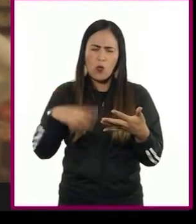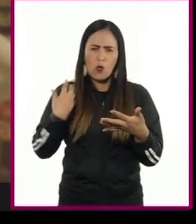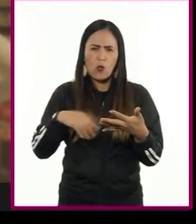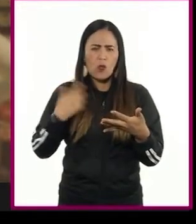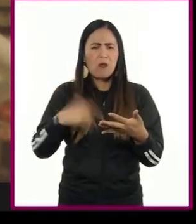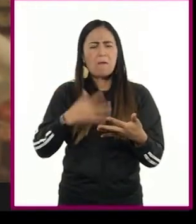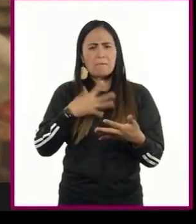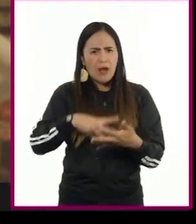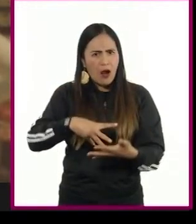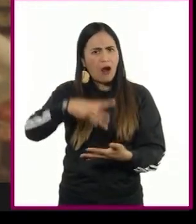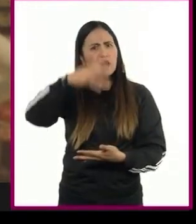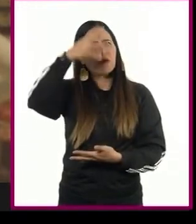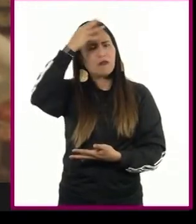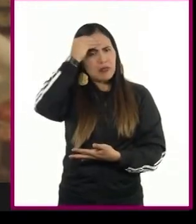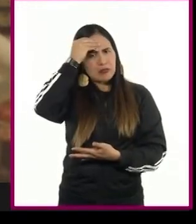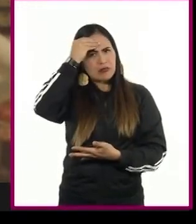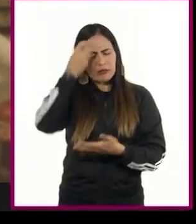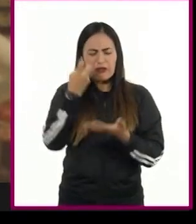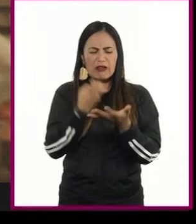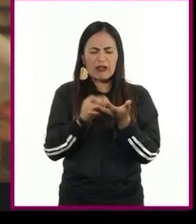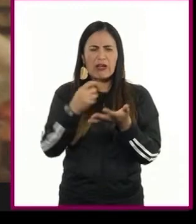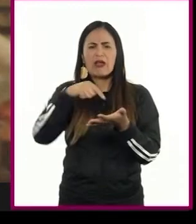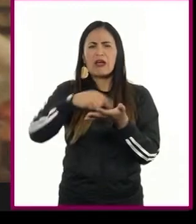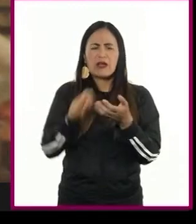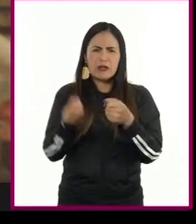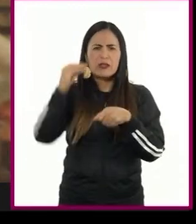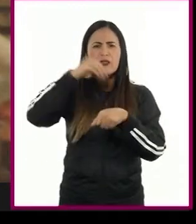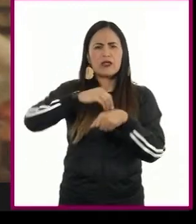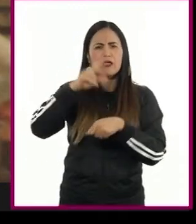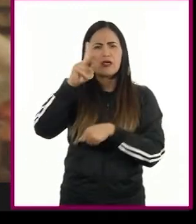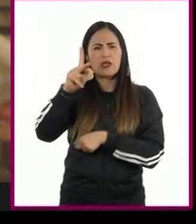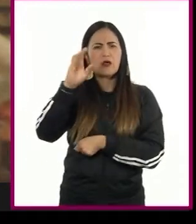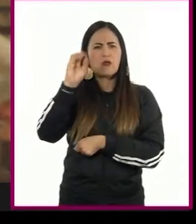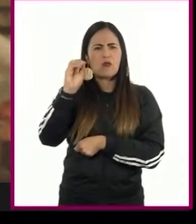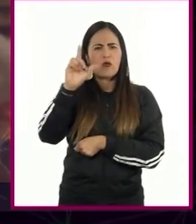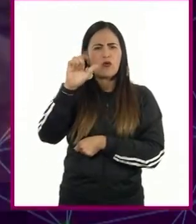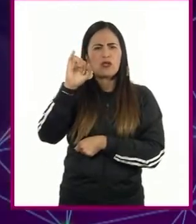obra hice un aporte interesante sobre los poliedros regulares.